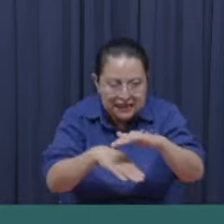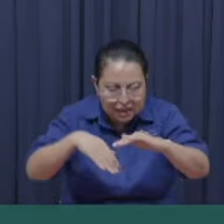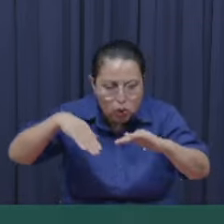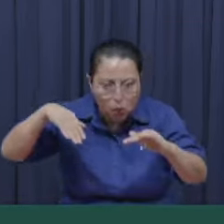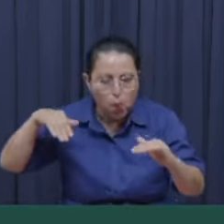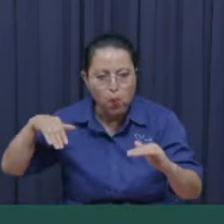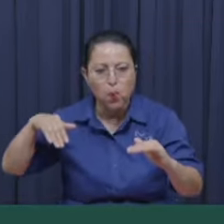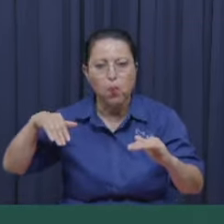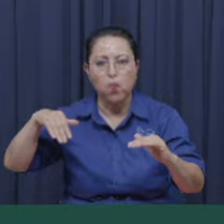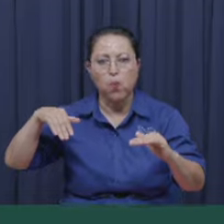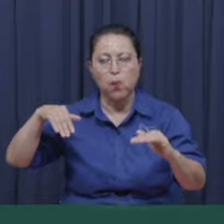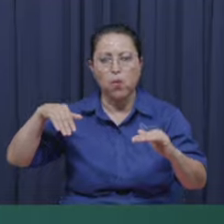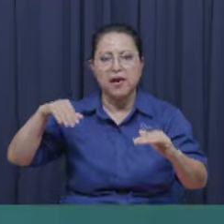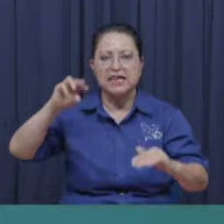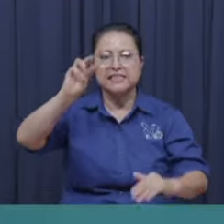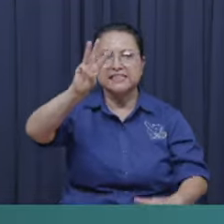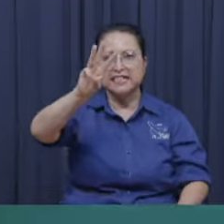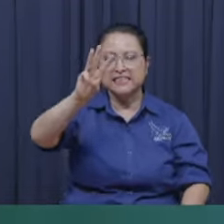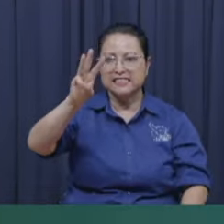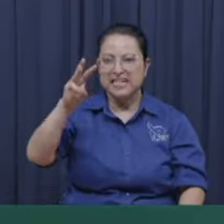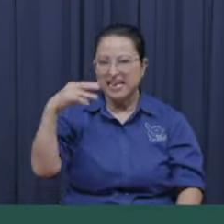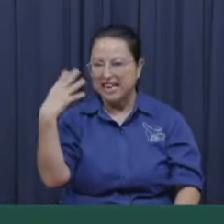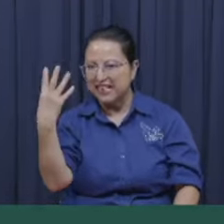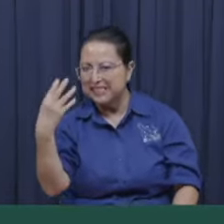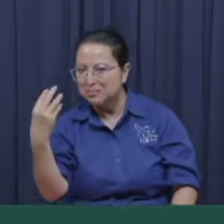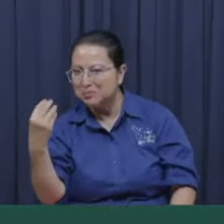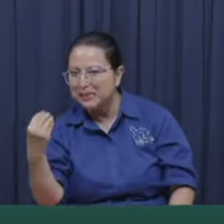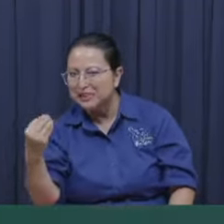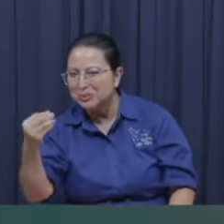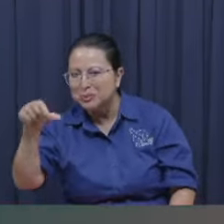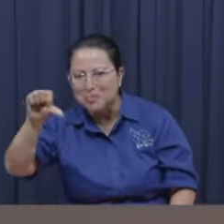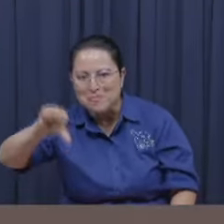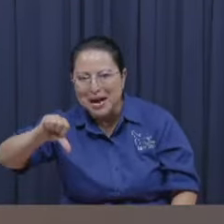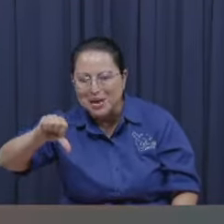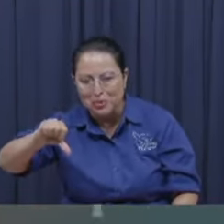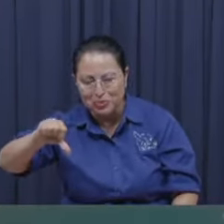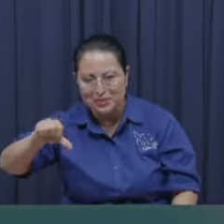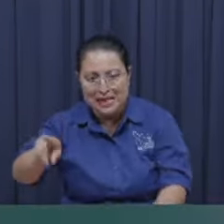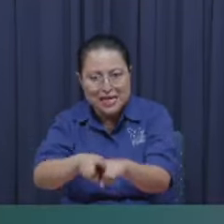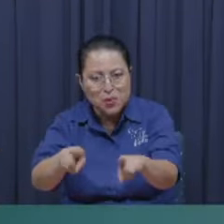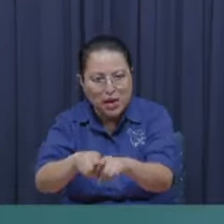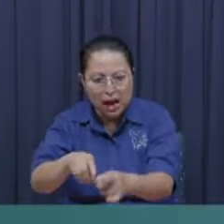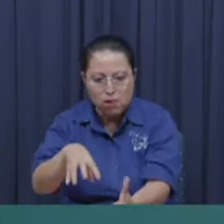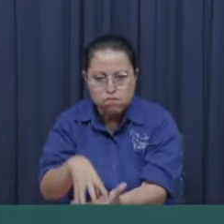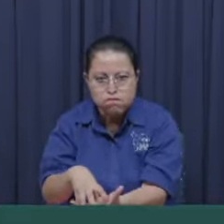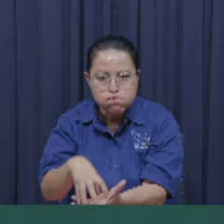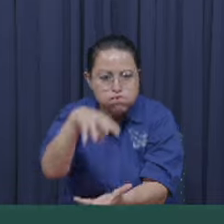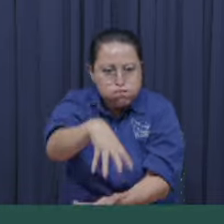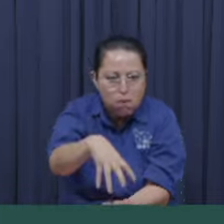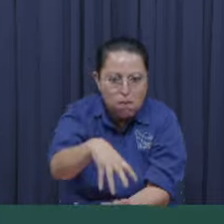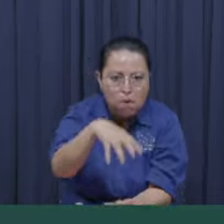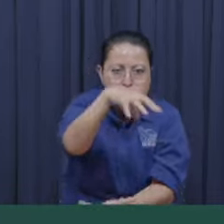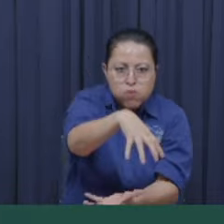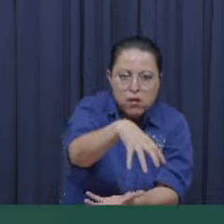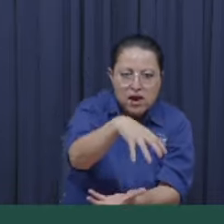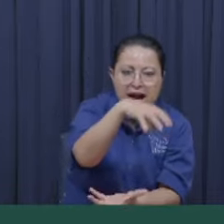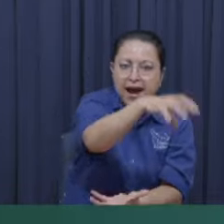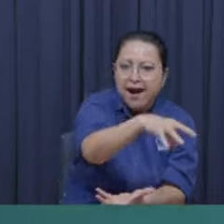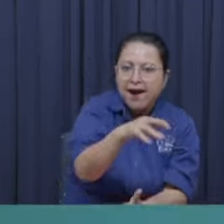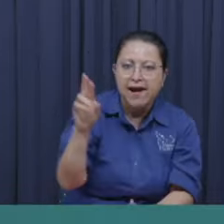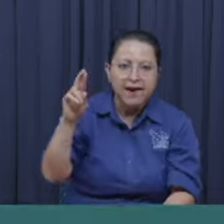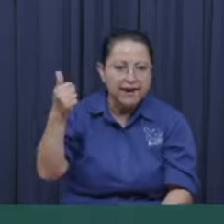profeta a tres espíritus inmundos semejantes a ranas. Esto ya es en medio de la gran